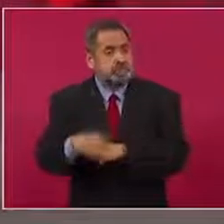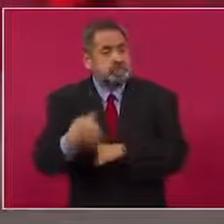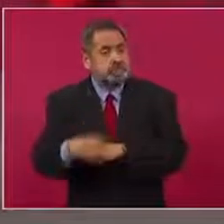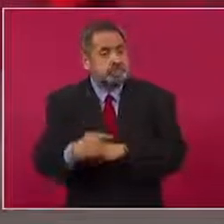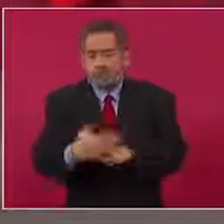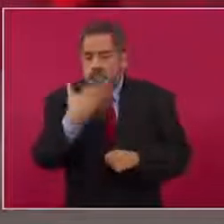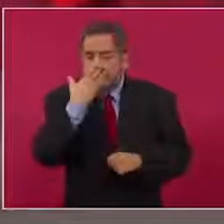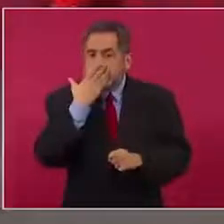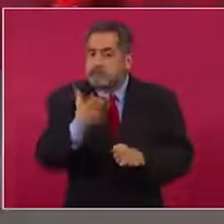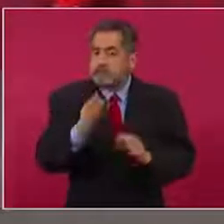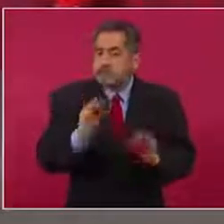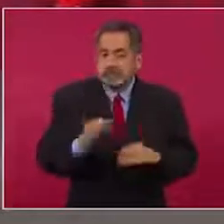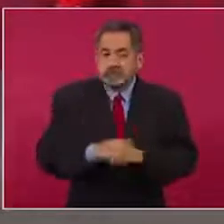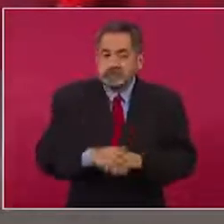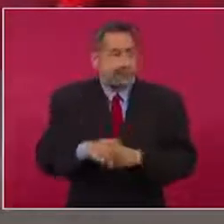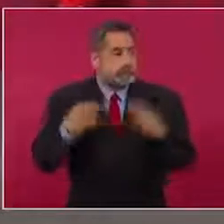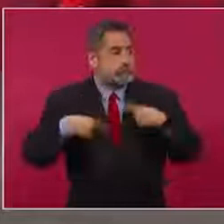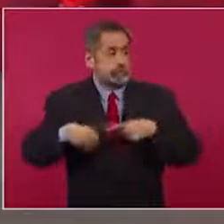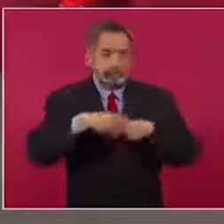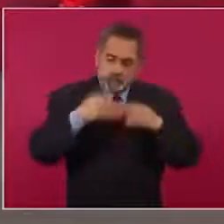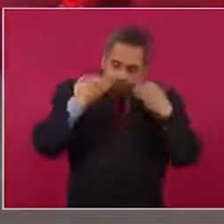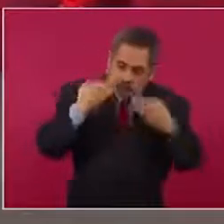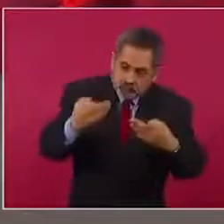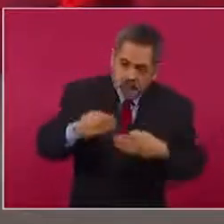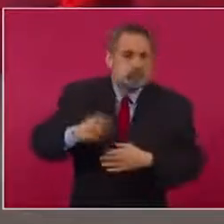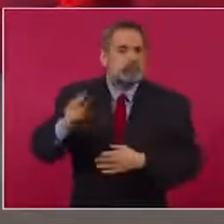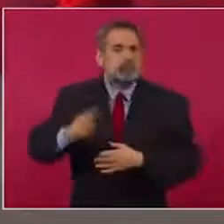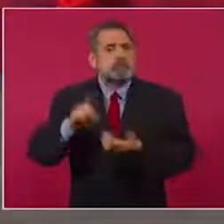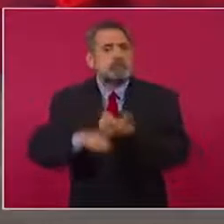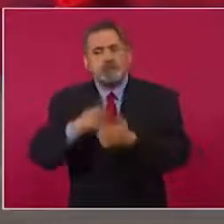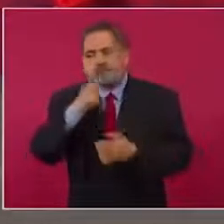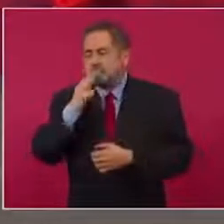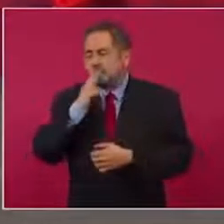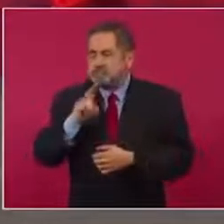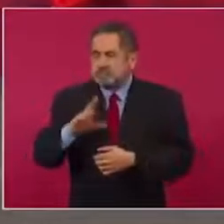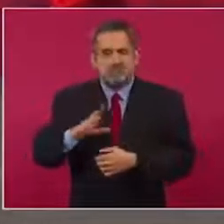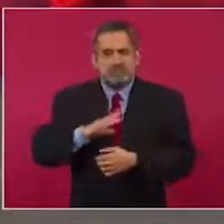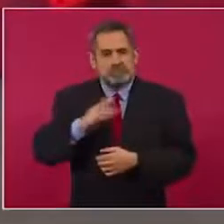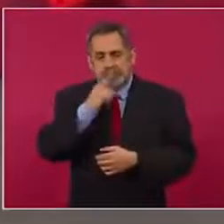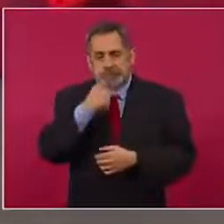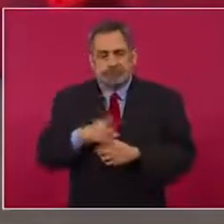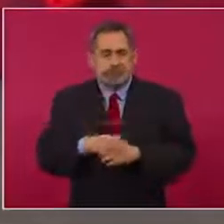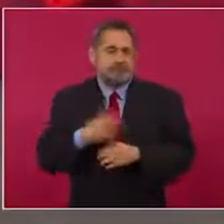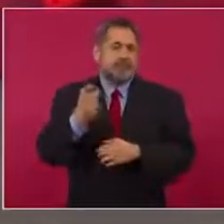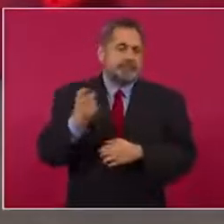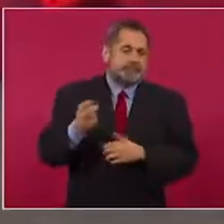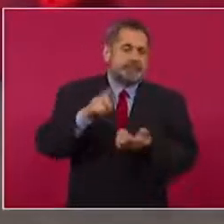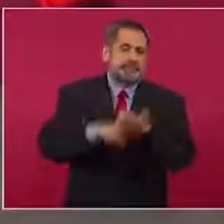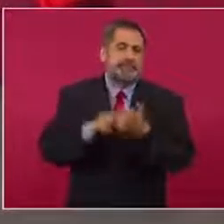La gente lo está constatando, y esto lo está haciendo Pemex